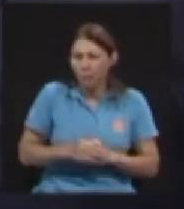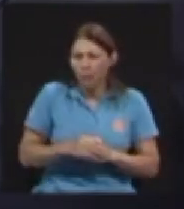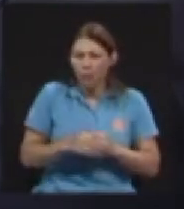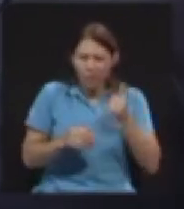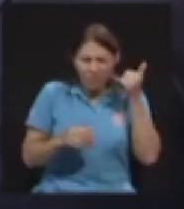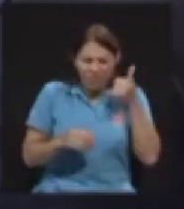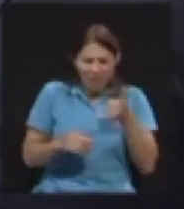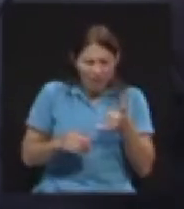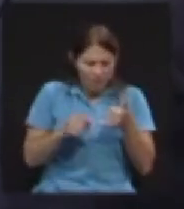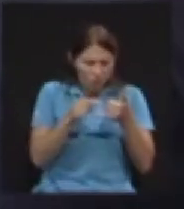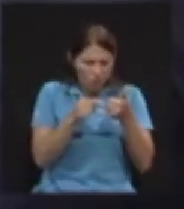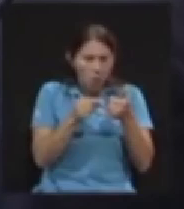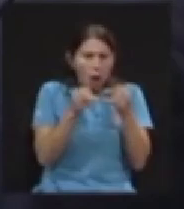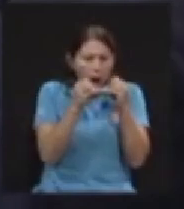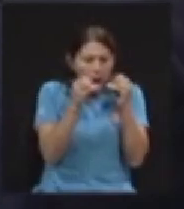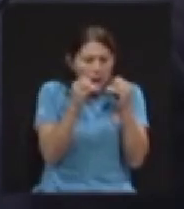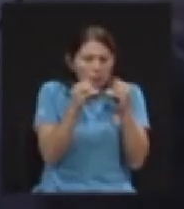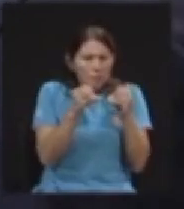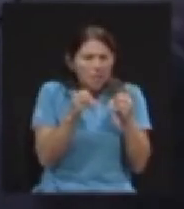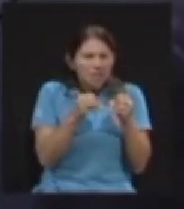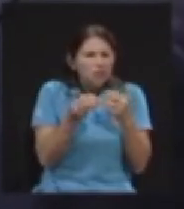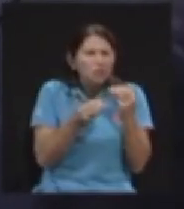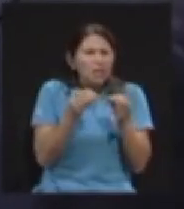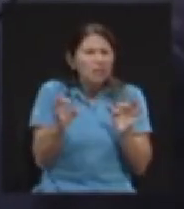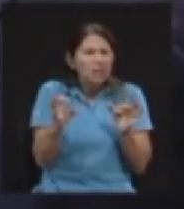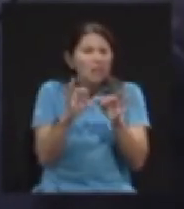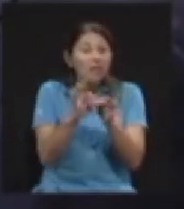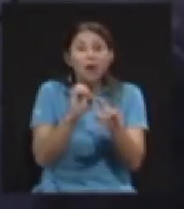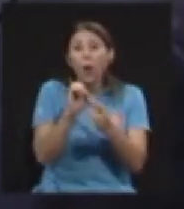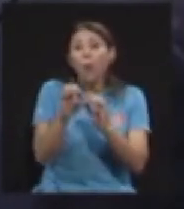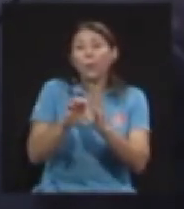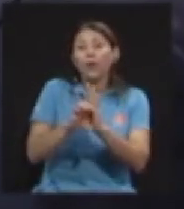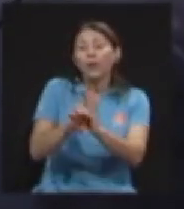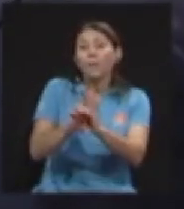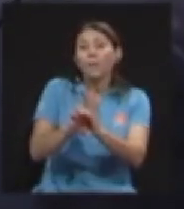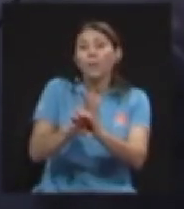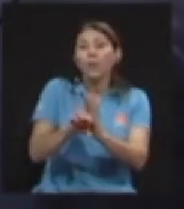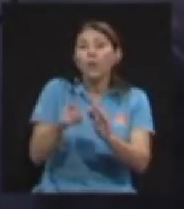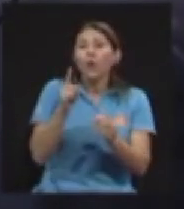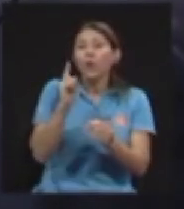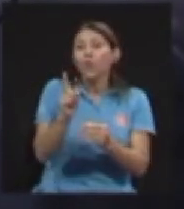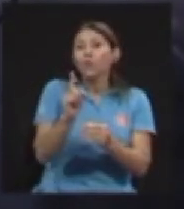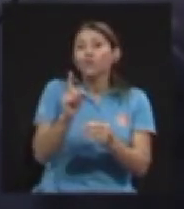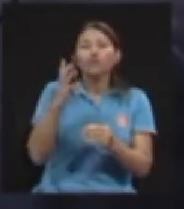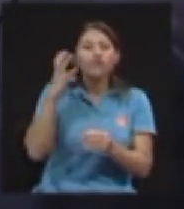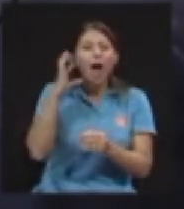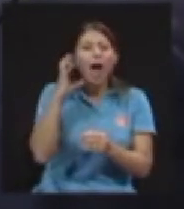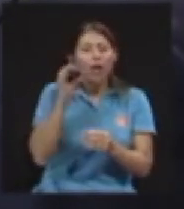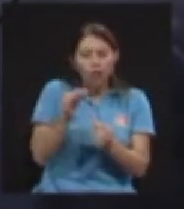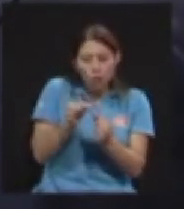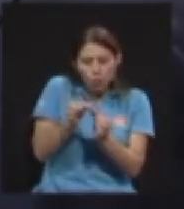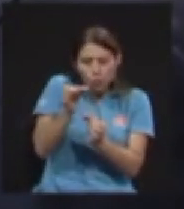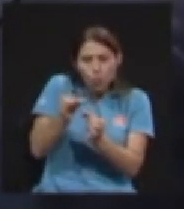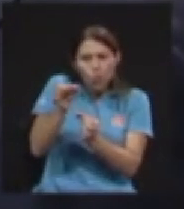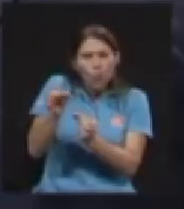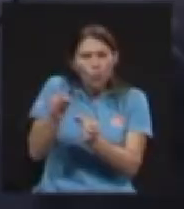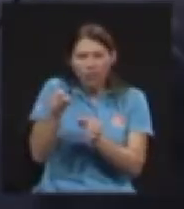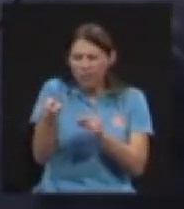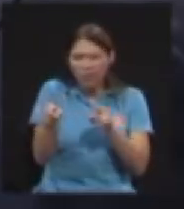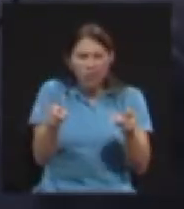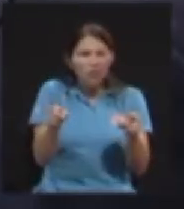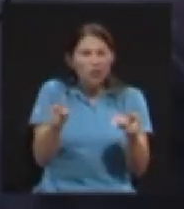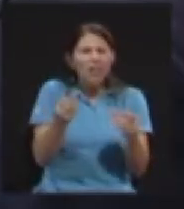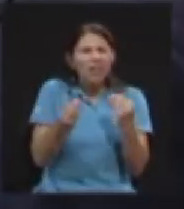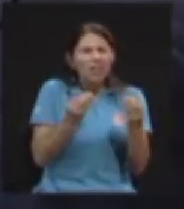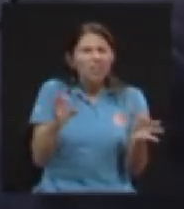teléfono o unos tubos catódicos de un radio? ¿Qué tiene eso que ver con una